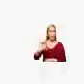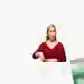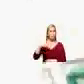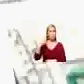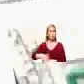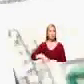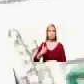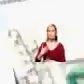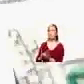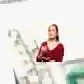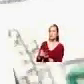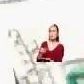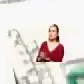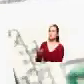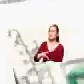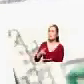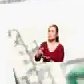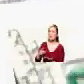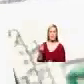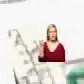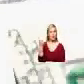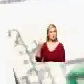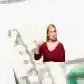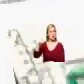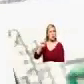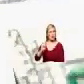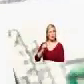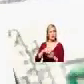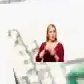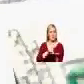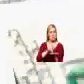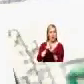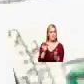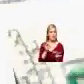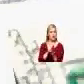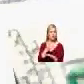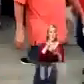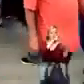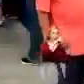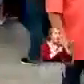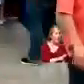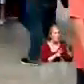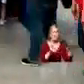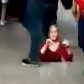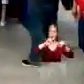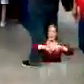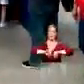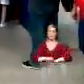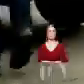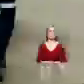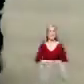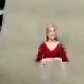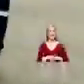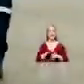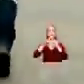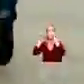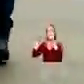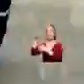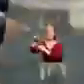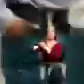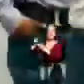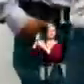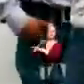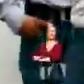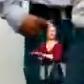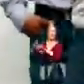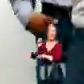que reveló que la electrofacturación, por la que pagamos 12 millones de dólares, no estaba funcionando. Se terminó el contrato con Sercoel y se contrató